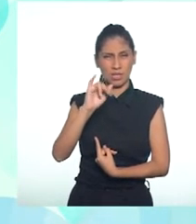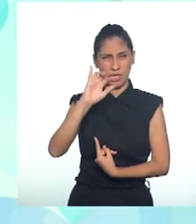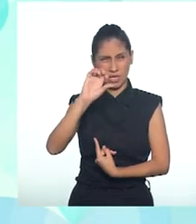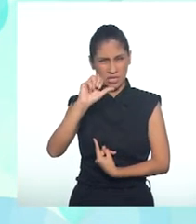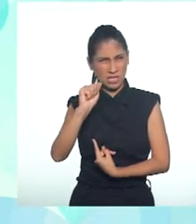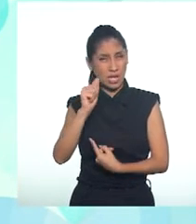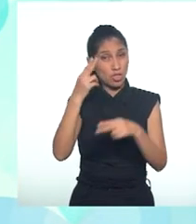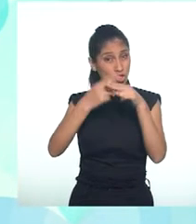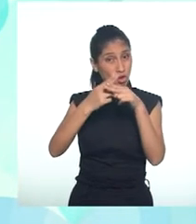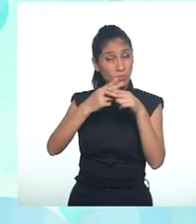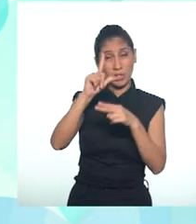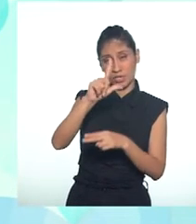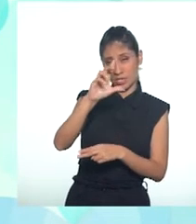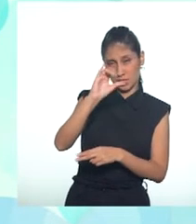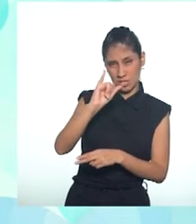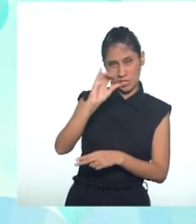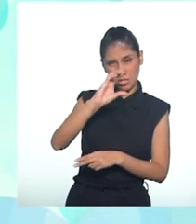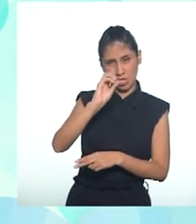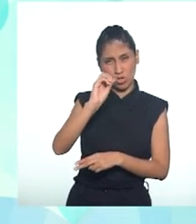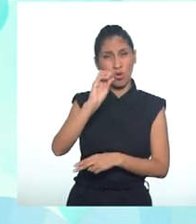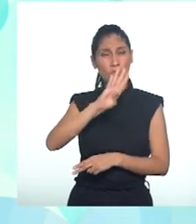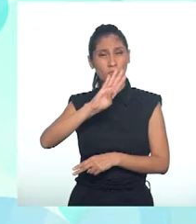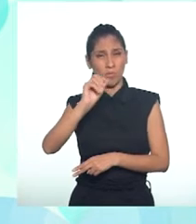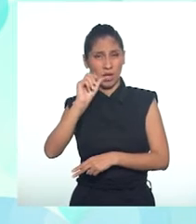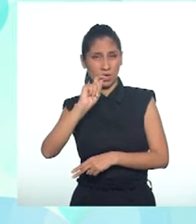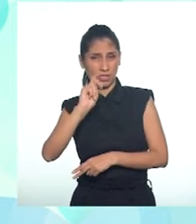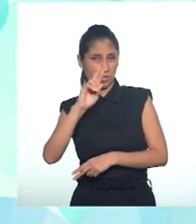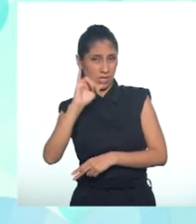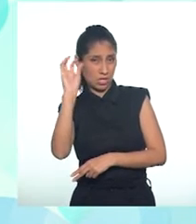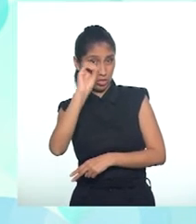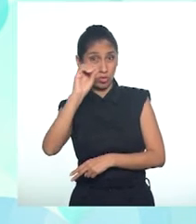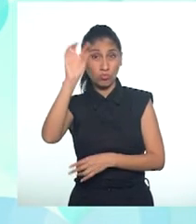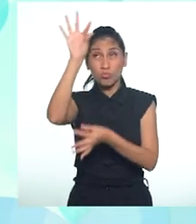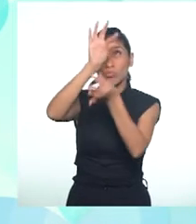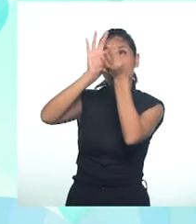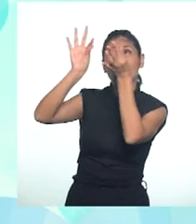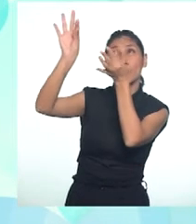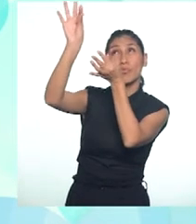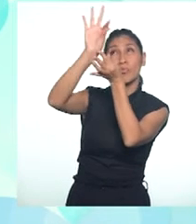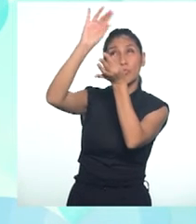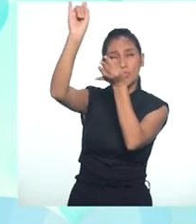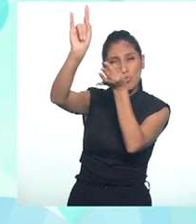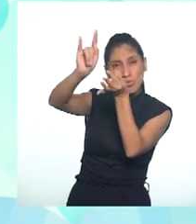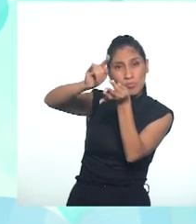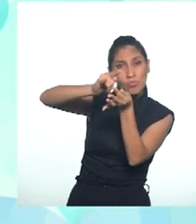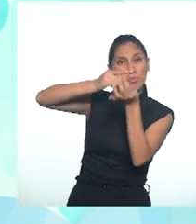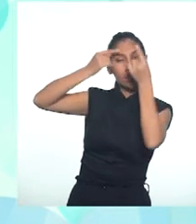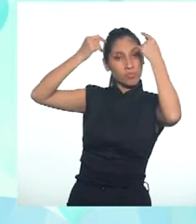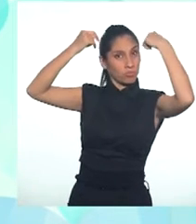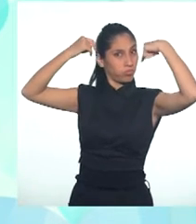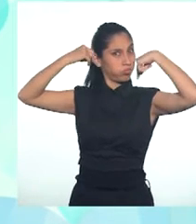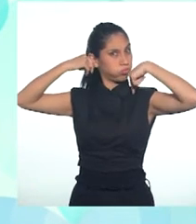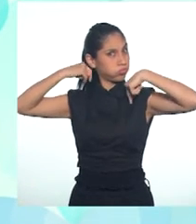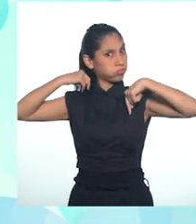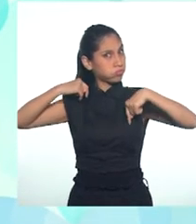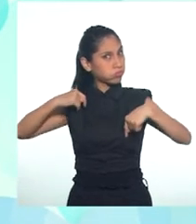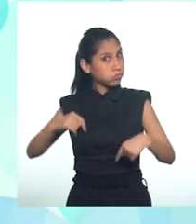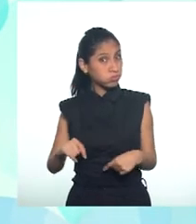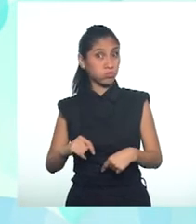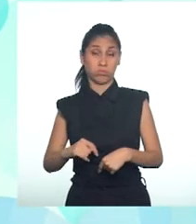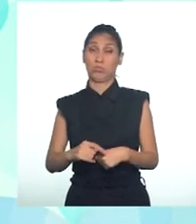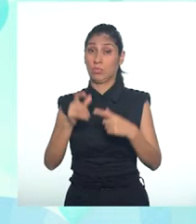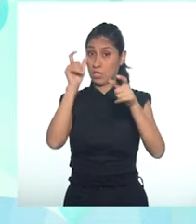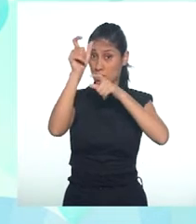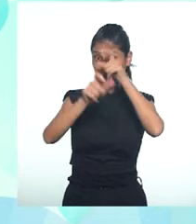Mycobacterium tuberculosis, que está en todo el mundo y afecta principalmente a los adultos en los años